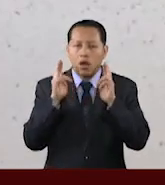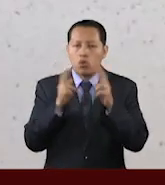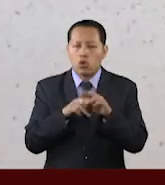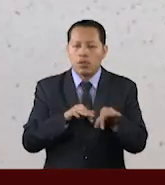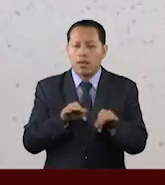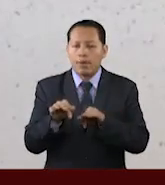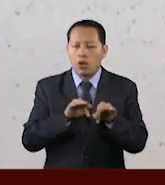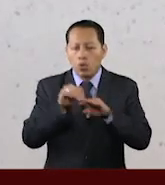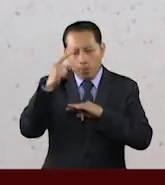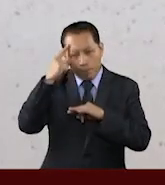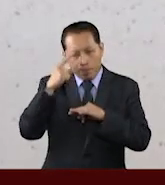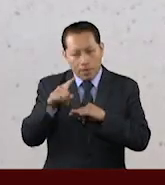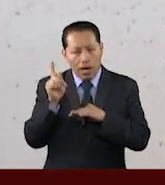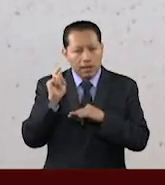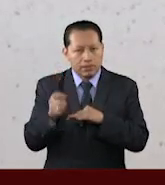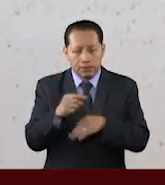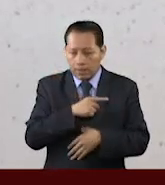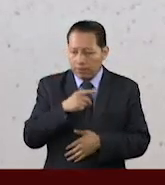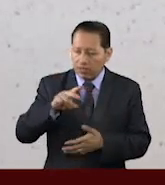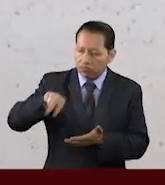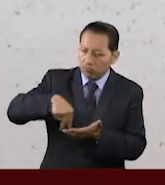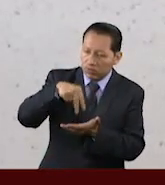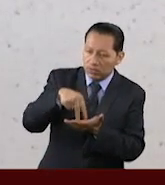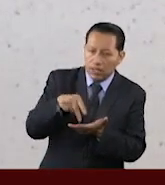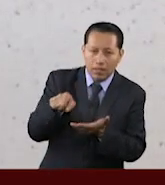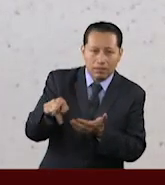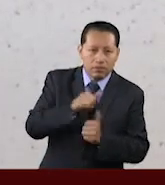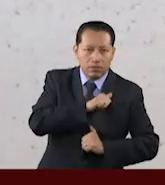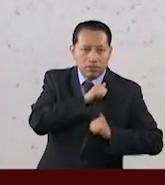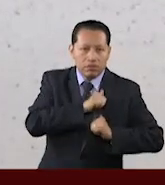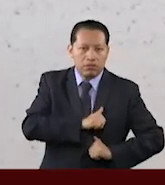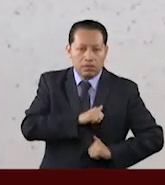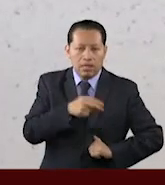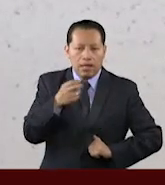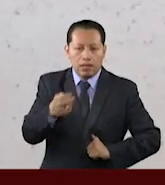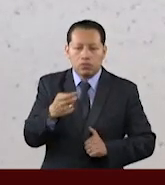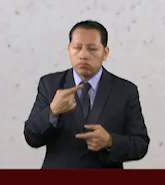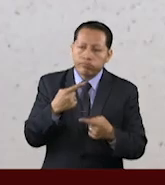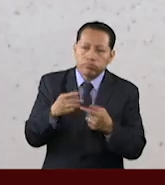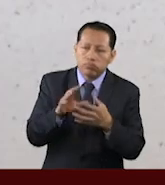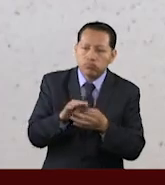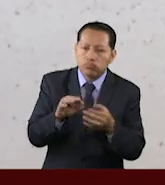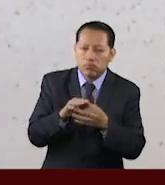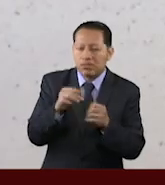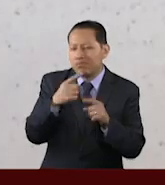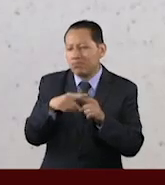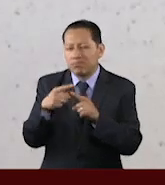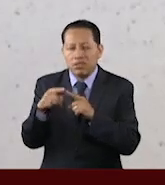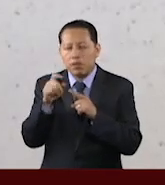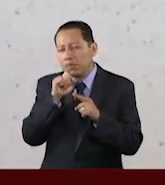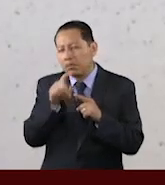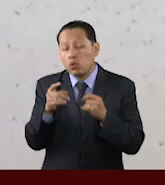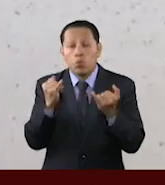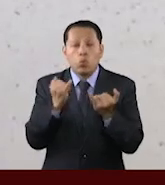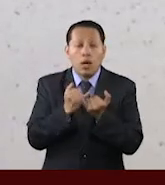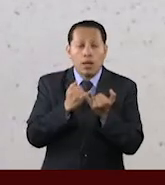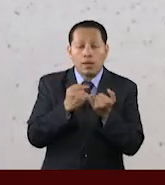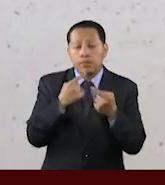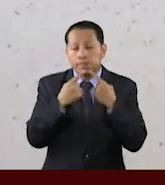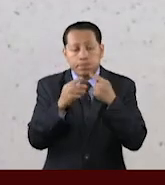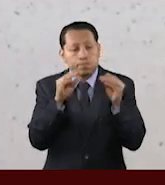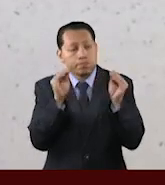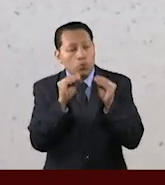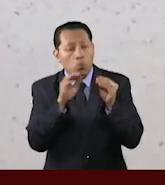trabajo a fin de desahogar la comparecencia del servidor público propuesto así como la discusión y en su caso